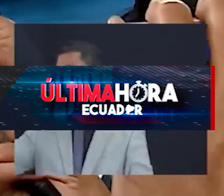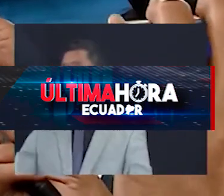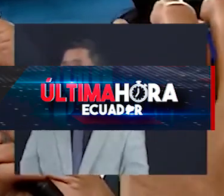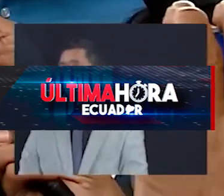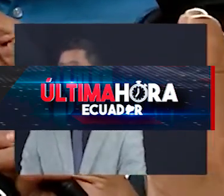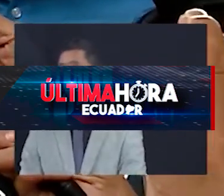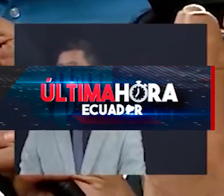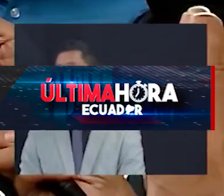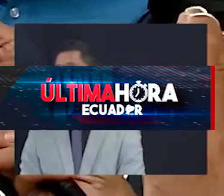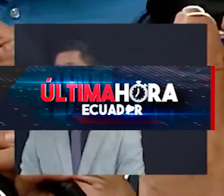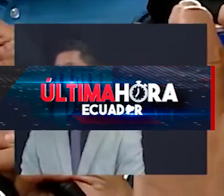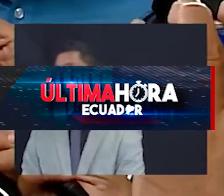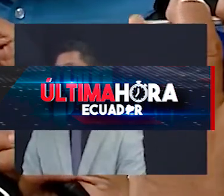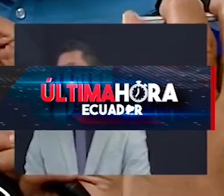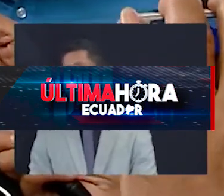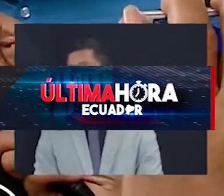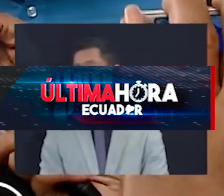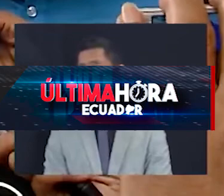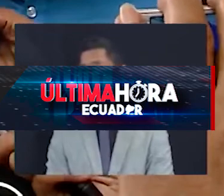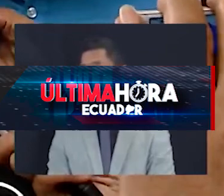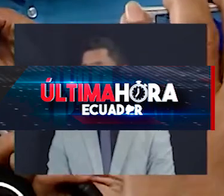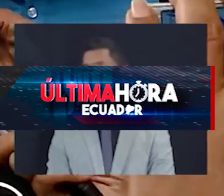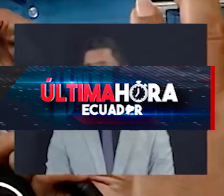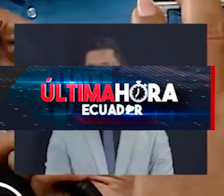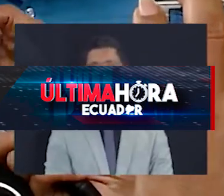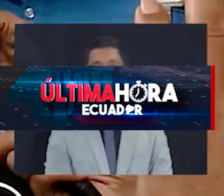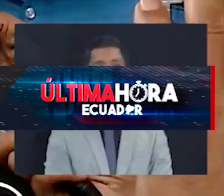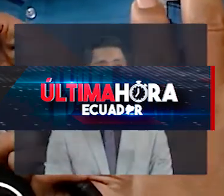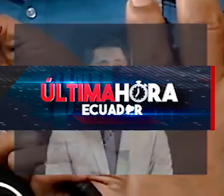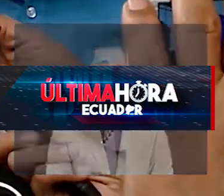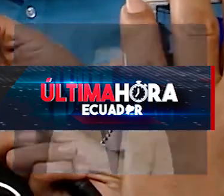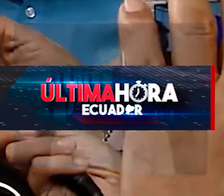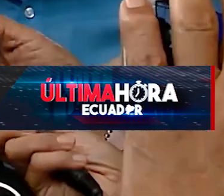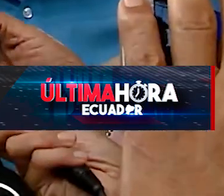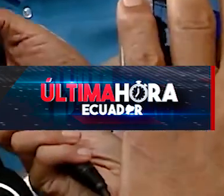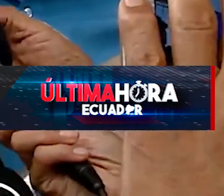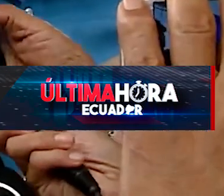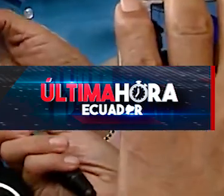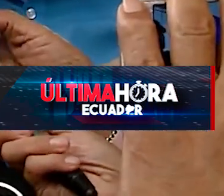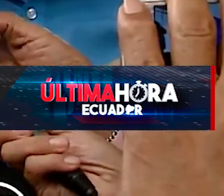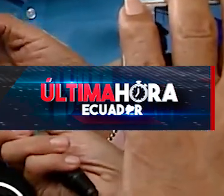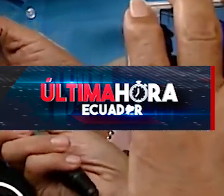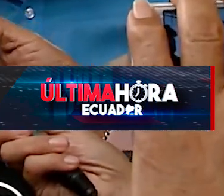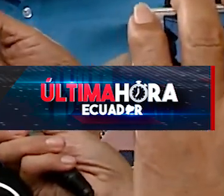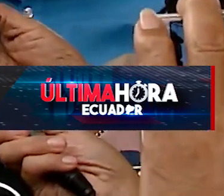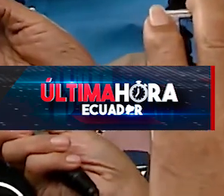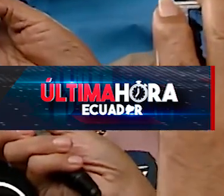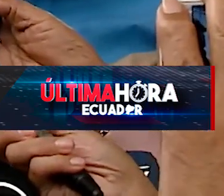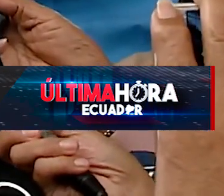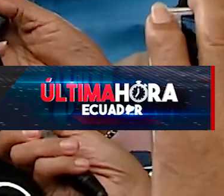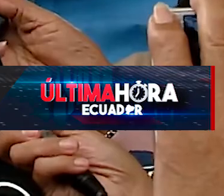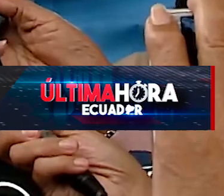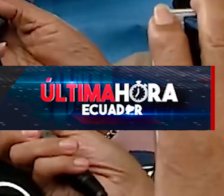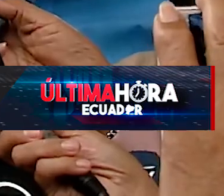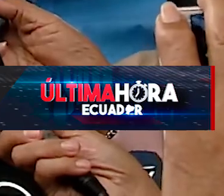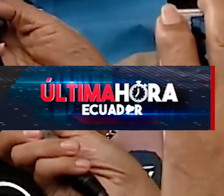y en ciudadelas de la clase media en la ciudad de Guayaquil por un monto total de 71 millones de dólares,